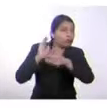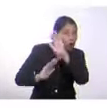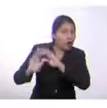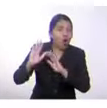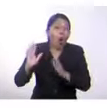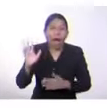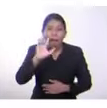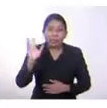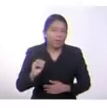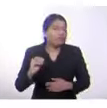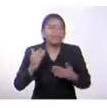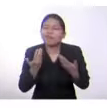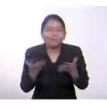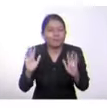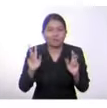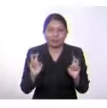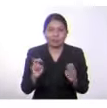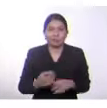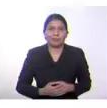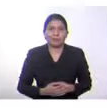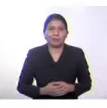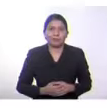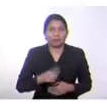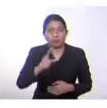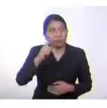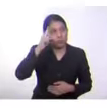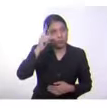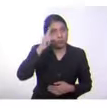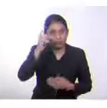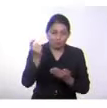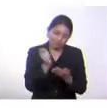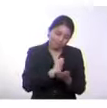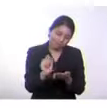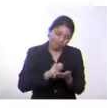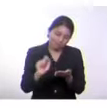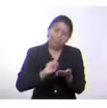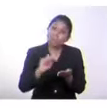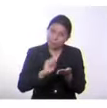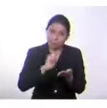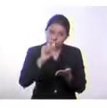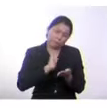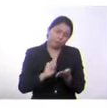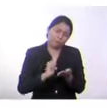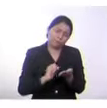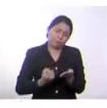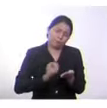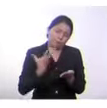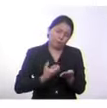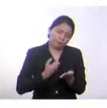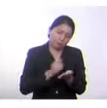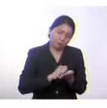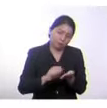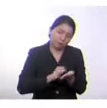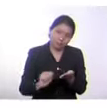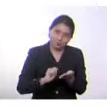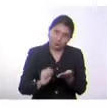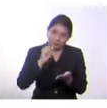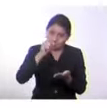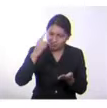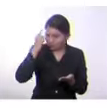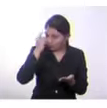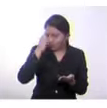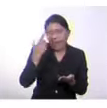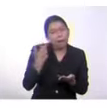arte. Escribe algunas ideas principales que quieras resaltar en el texto. Piensa que